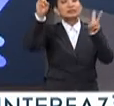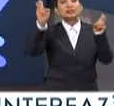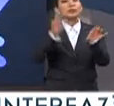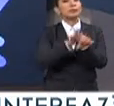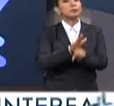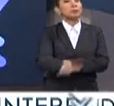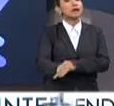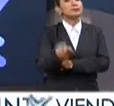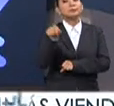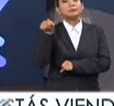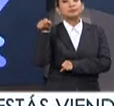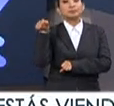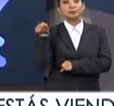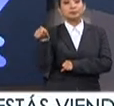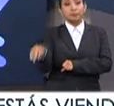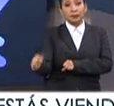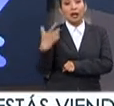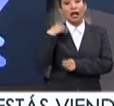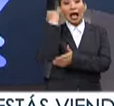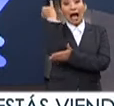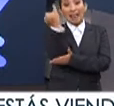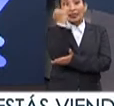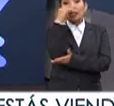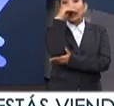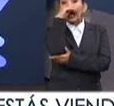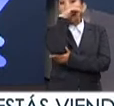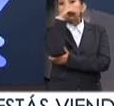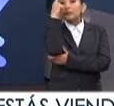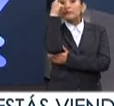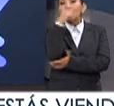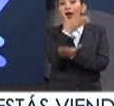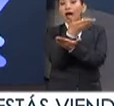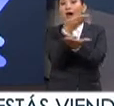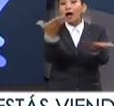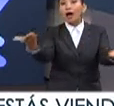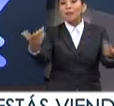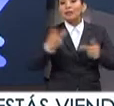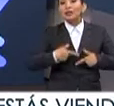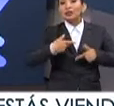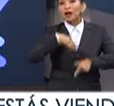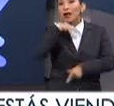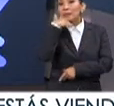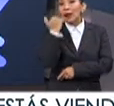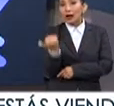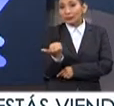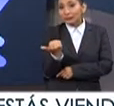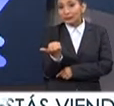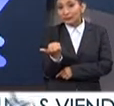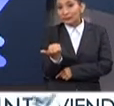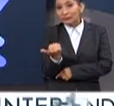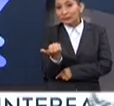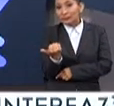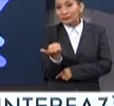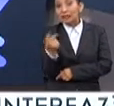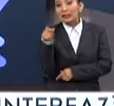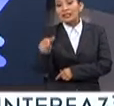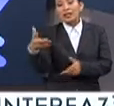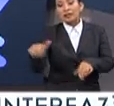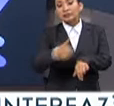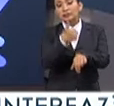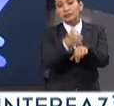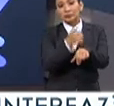de preescolar gratuito para los ciudadanos alemanes y que creo